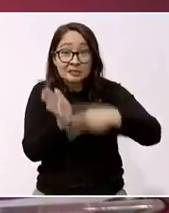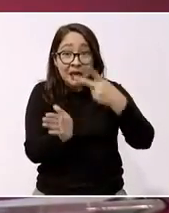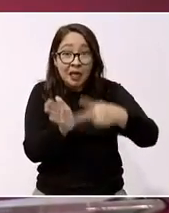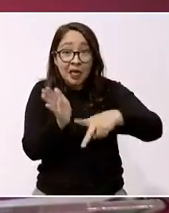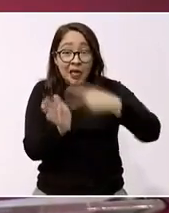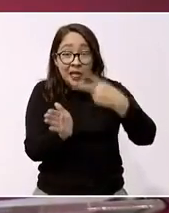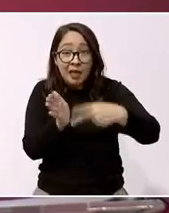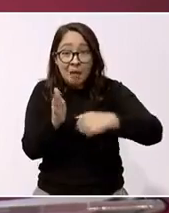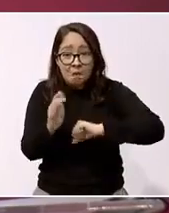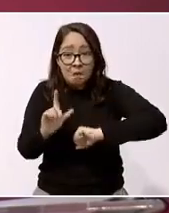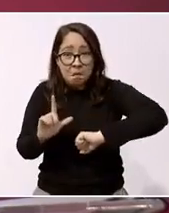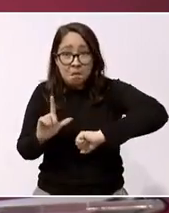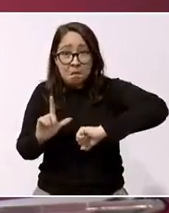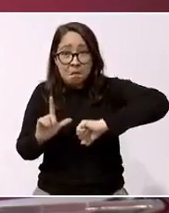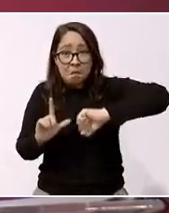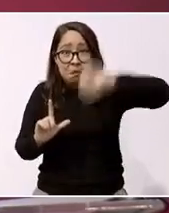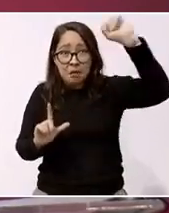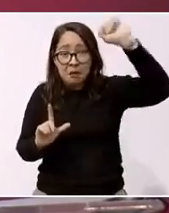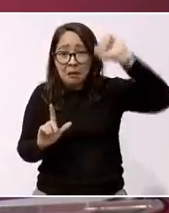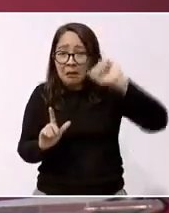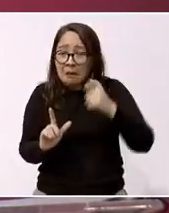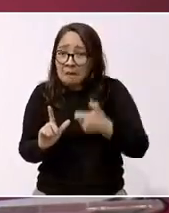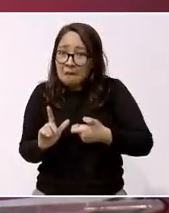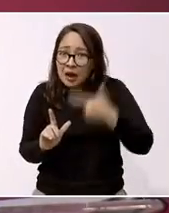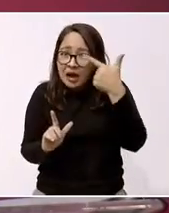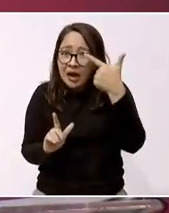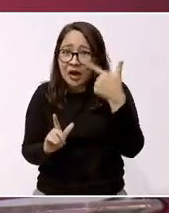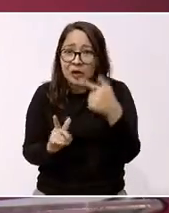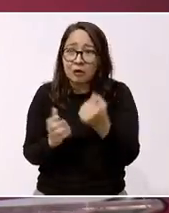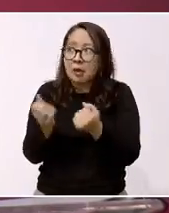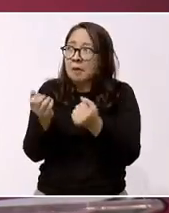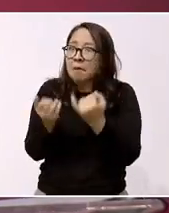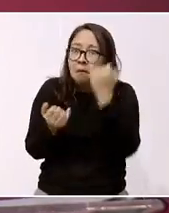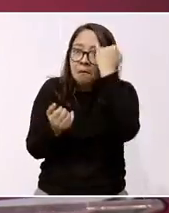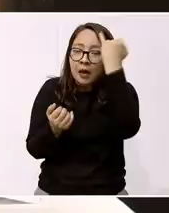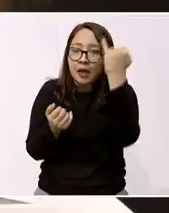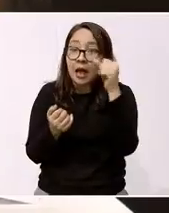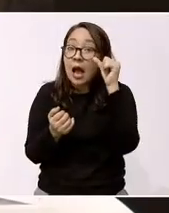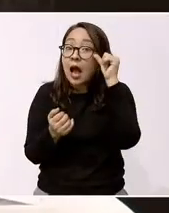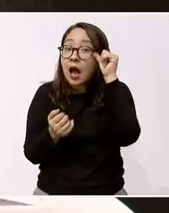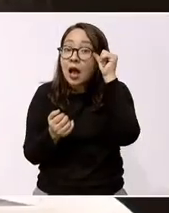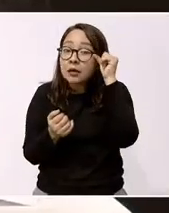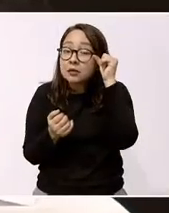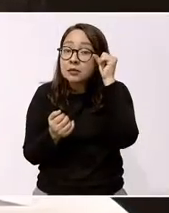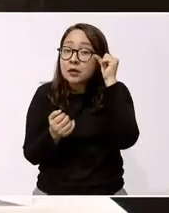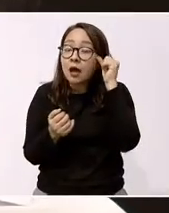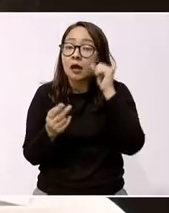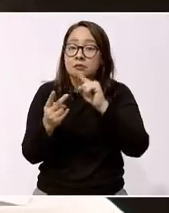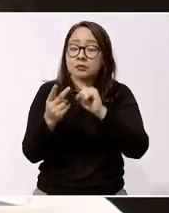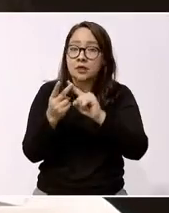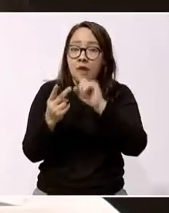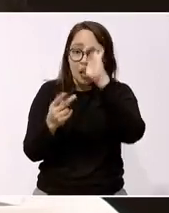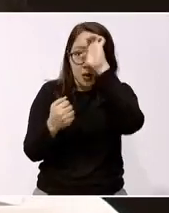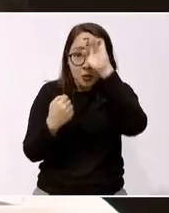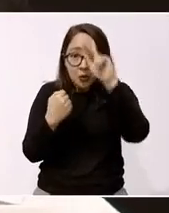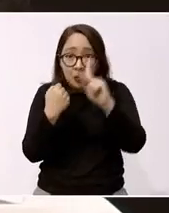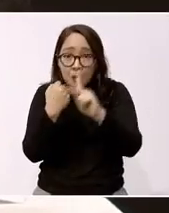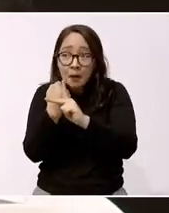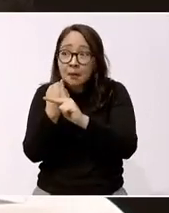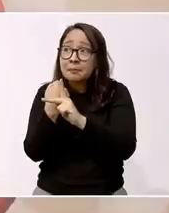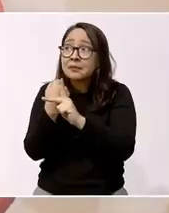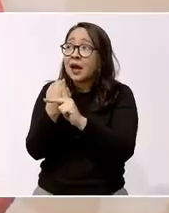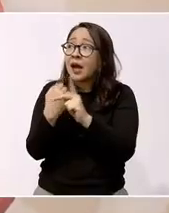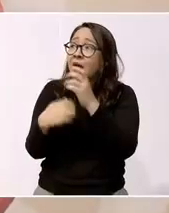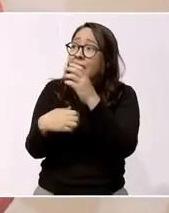El traer de Asia y de Europa los productos